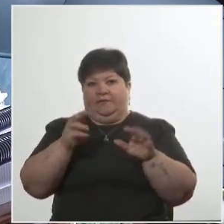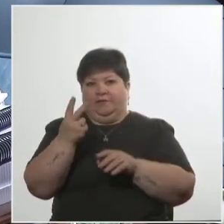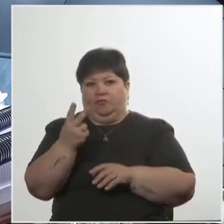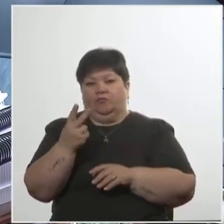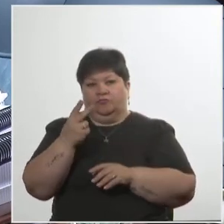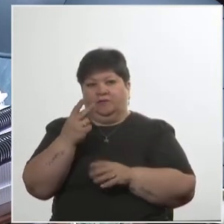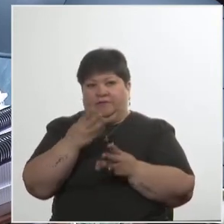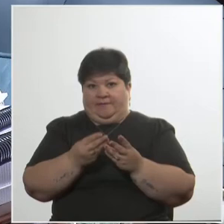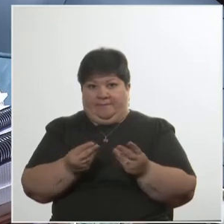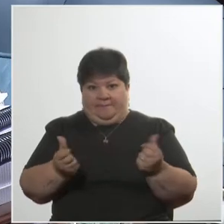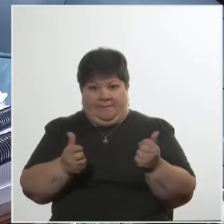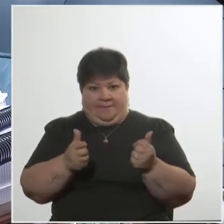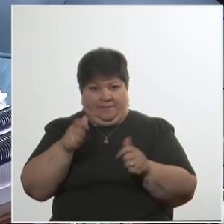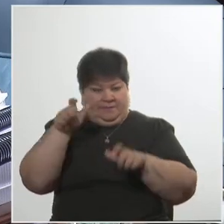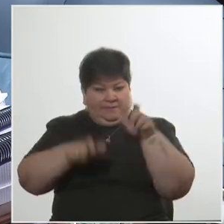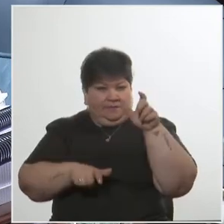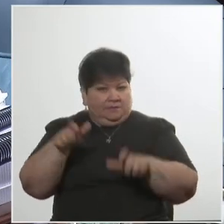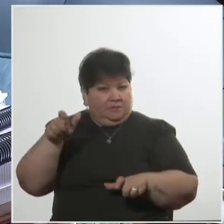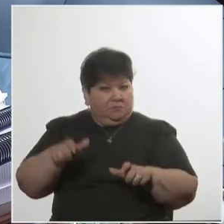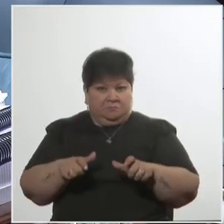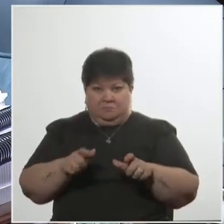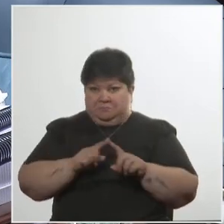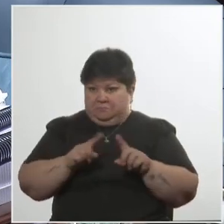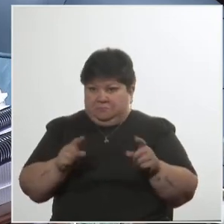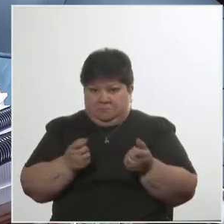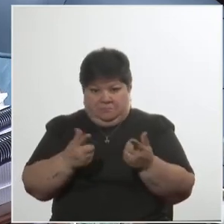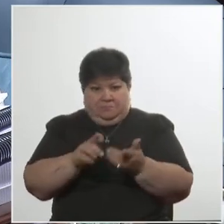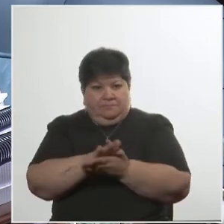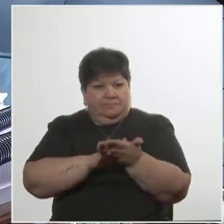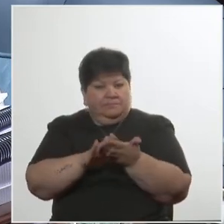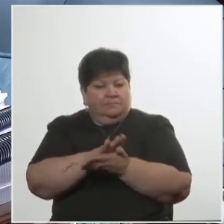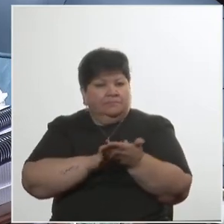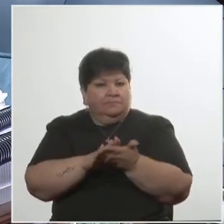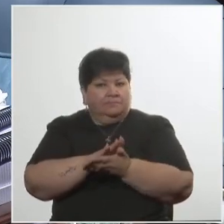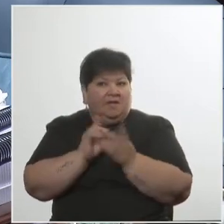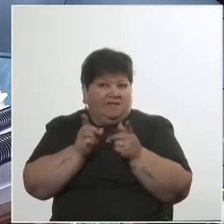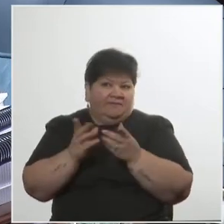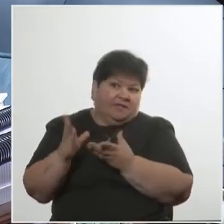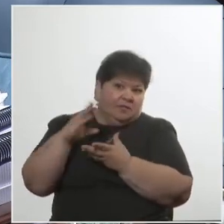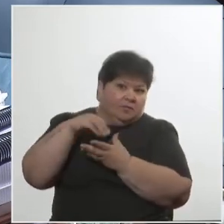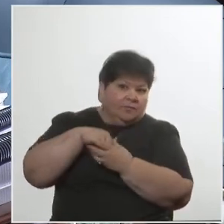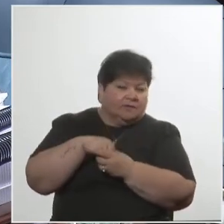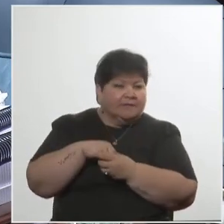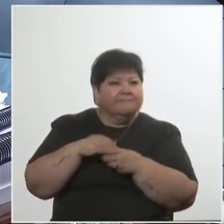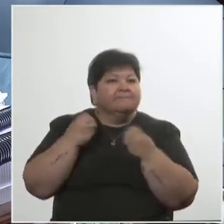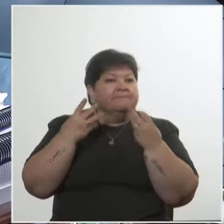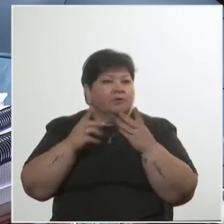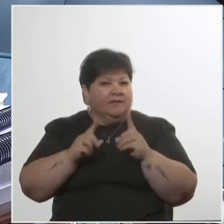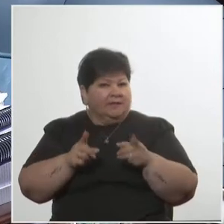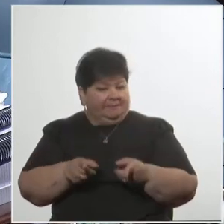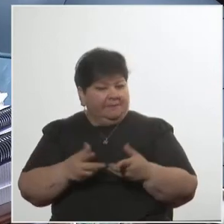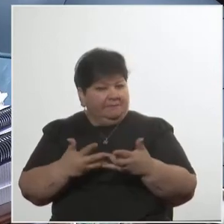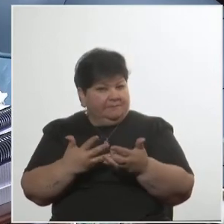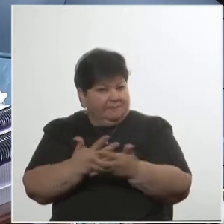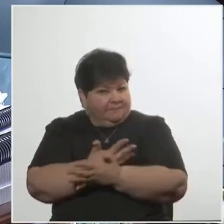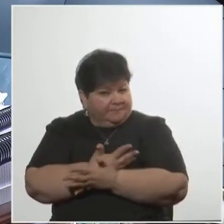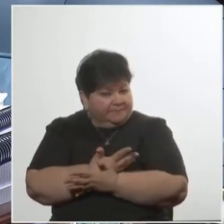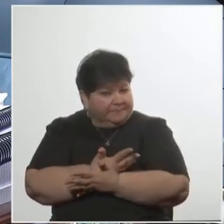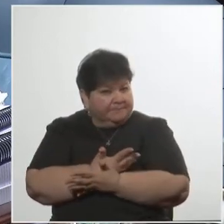desaparecidos no se han reparado y deberían incluirse porque también fueron perjudicados